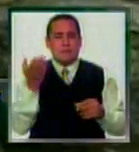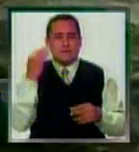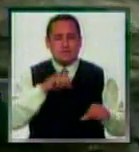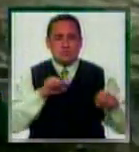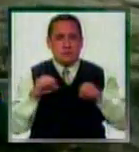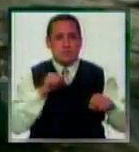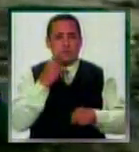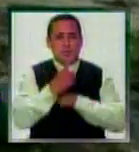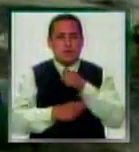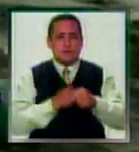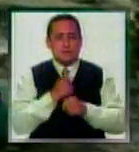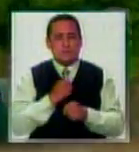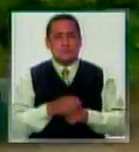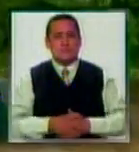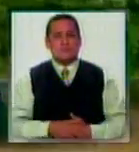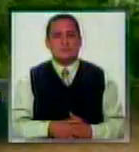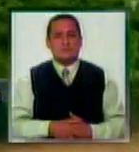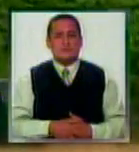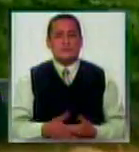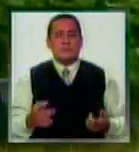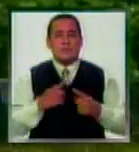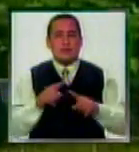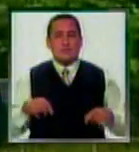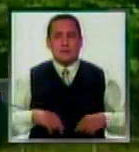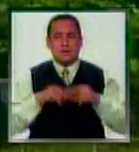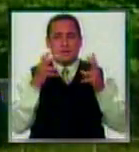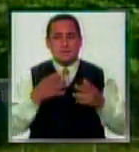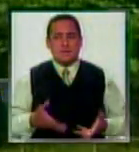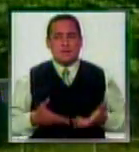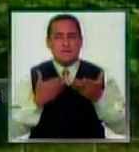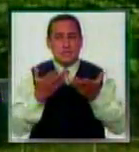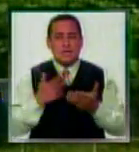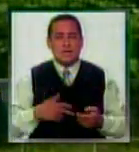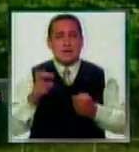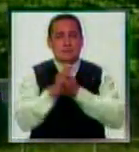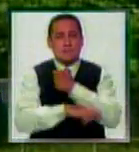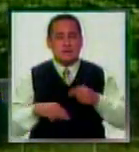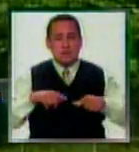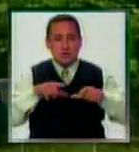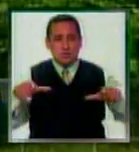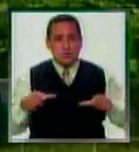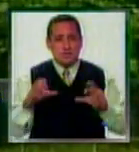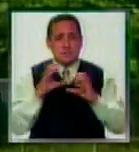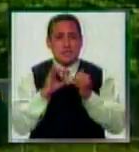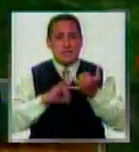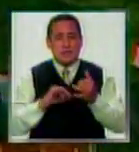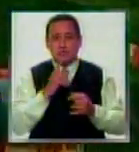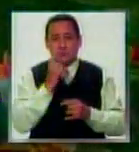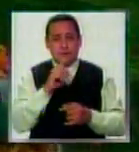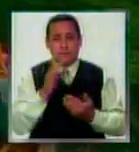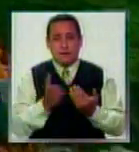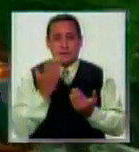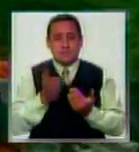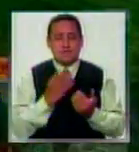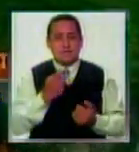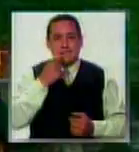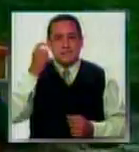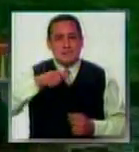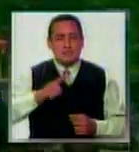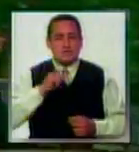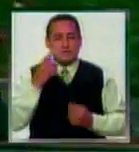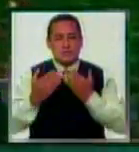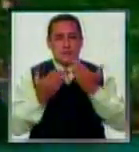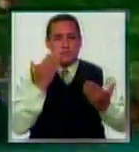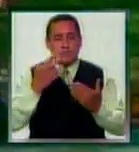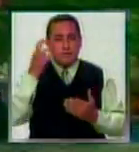terremoto del año pasado. Pero el tema de devolverle al país el lote 88 no es sencillo. Requiere de un